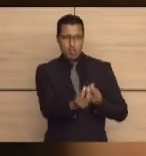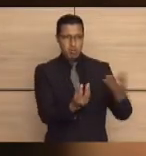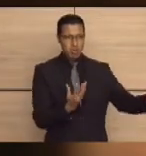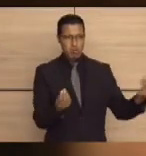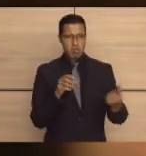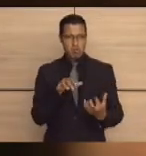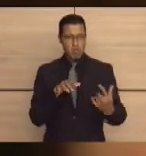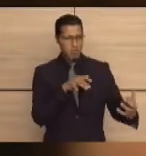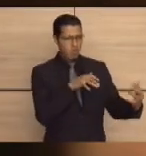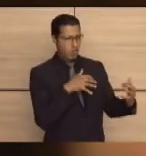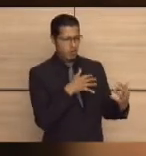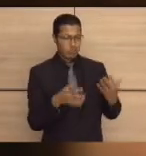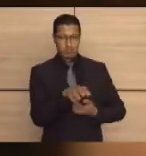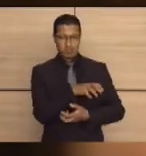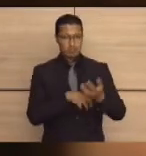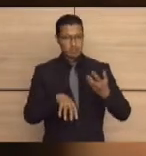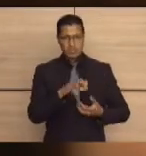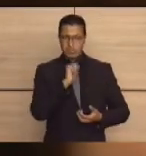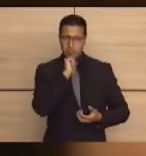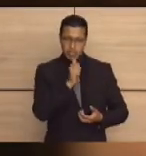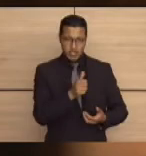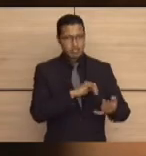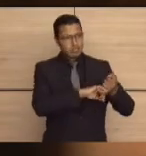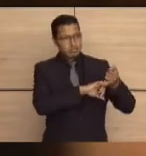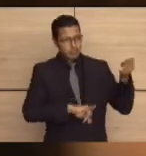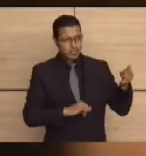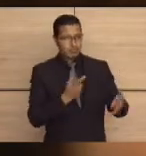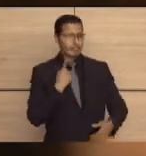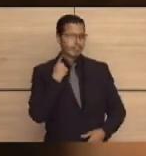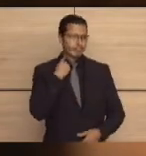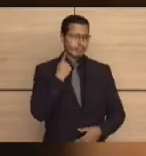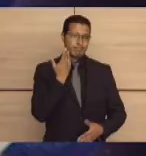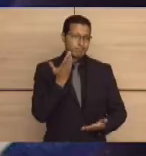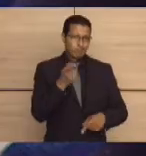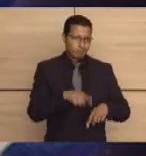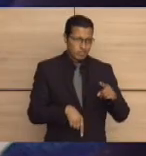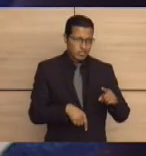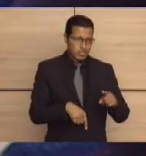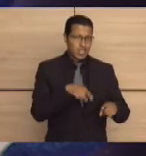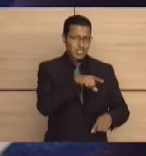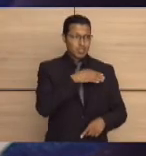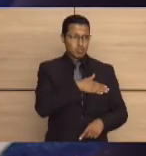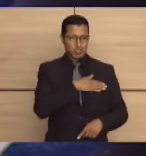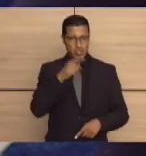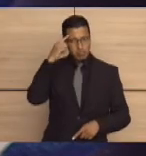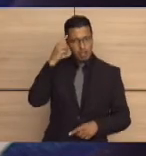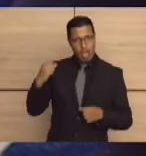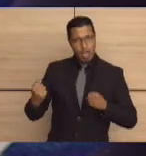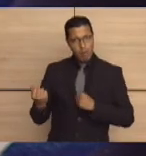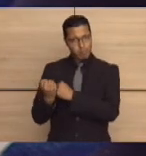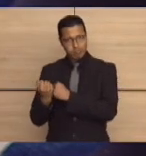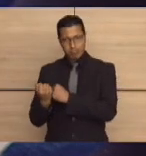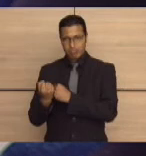se abriría camino jamás la independencia. Entonces Bolívar, que no participó en esas deliberaciones, firmó